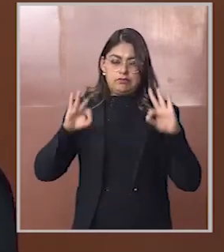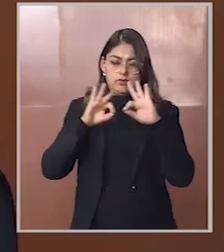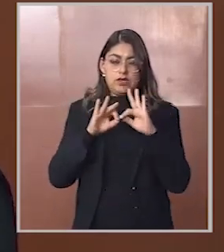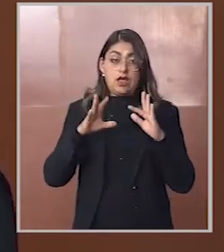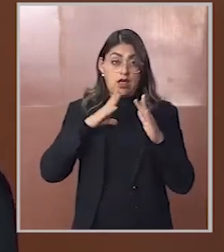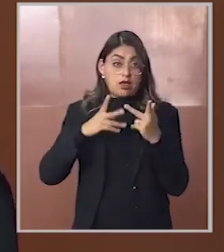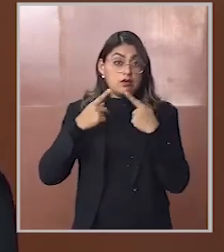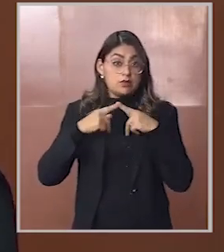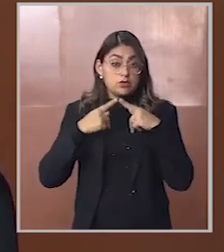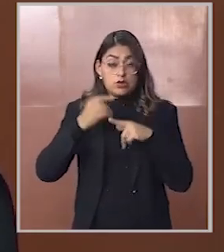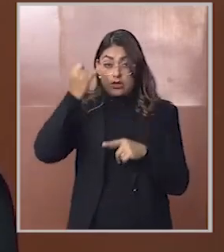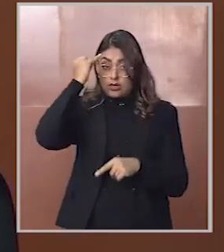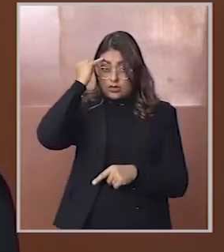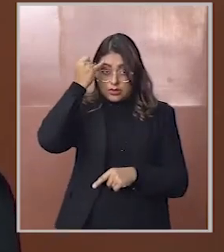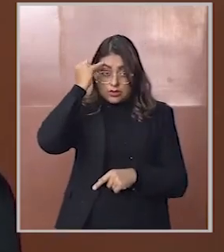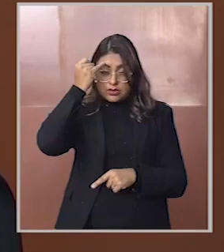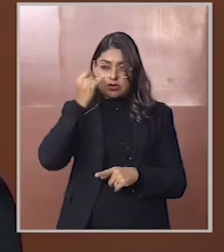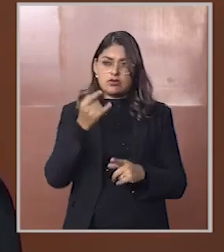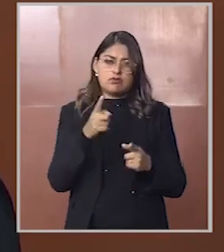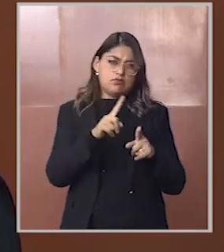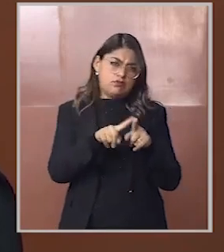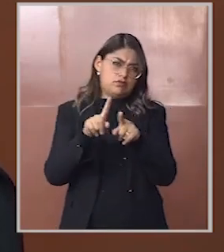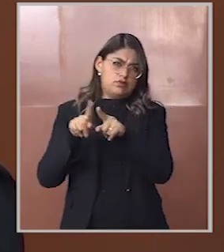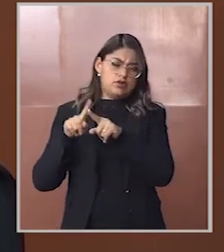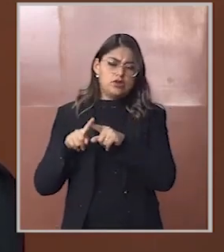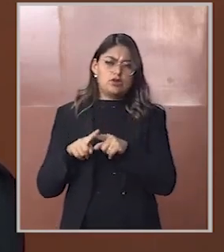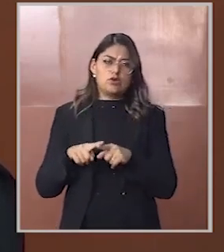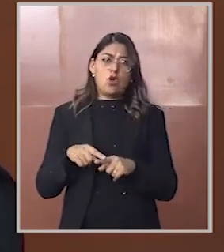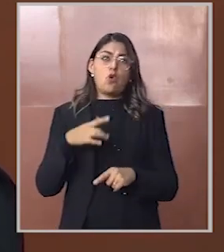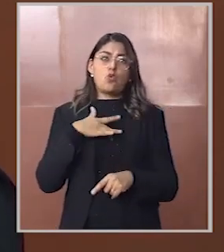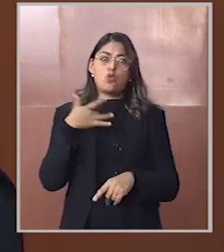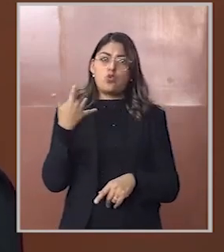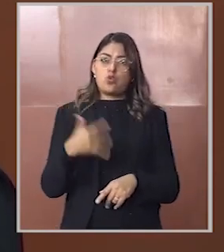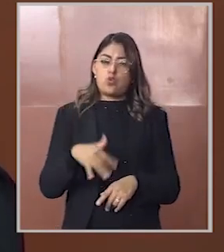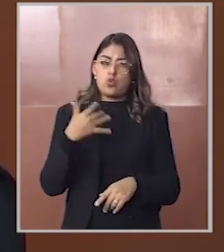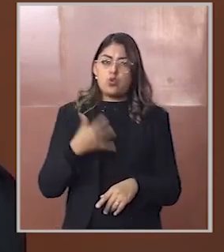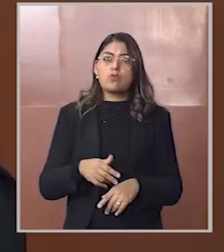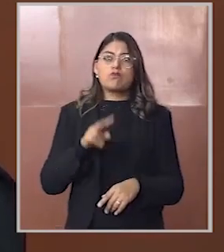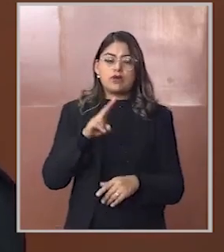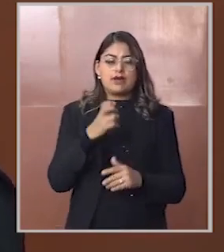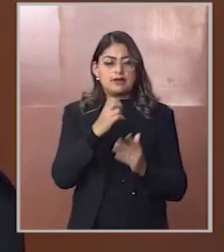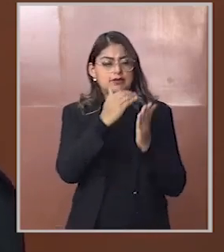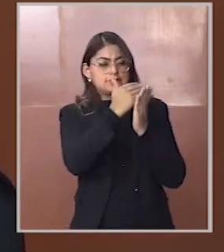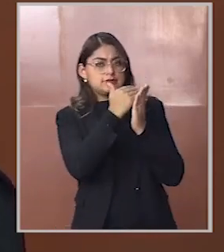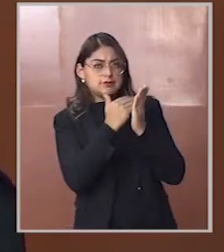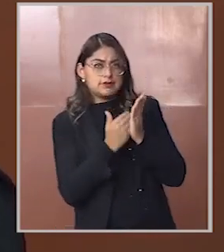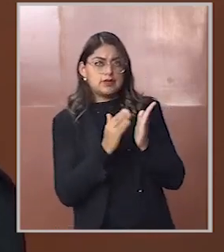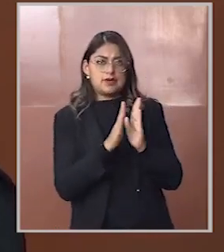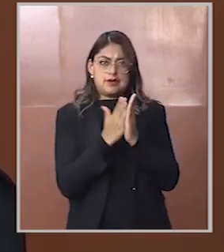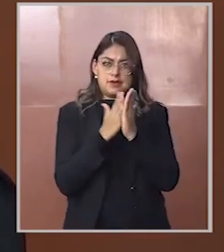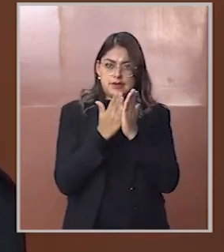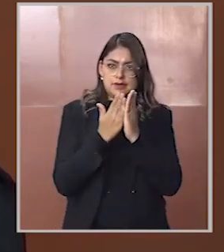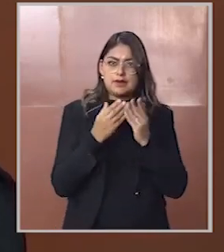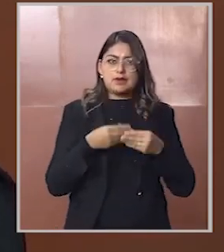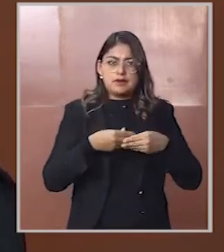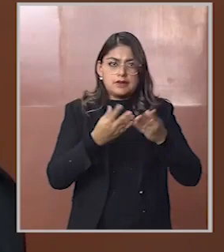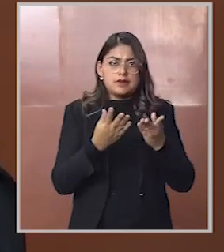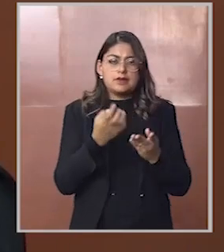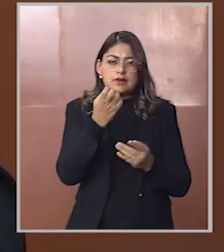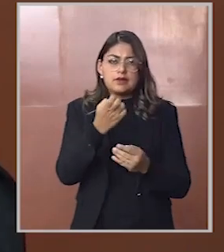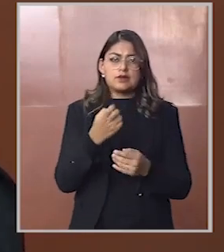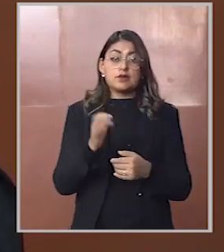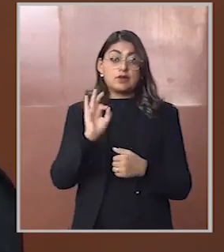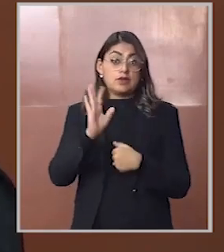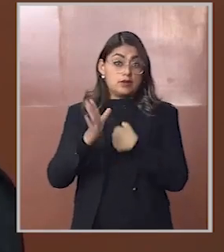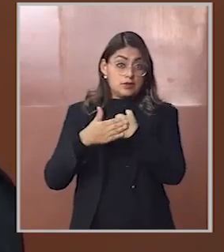cantidad de personas indígenas atendidas esperamos Sin lugar a dudas Me parece que con estos guías Pues si nos juntamos